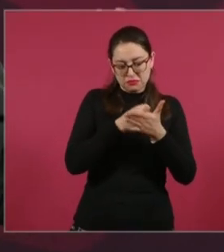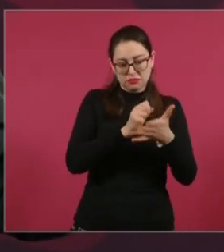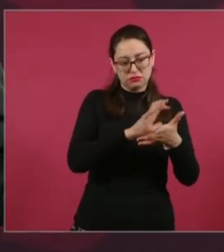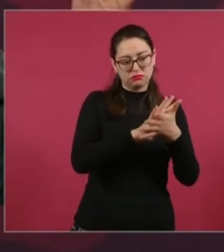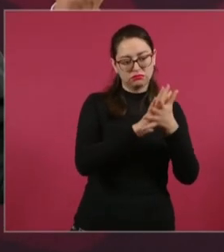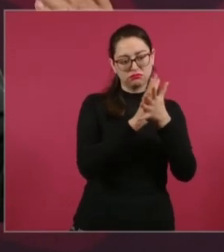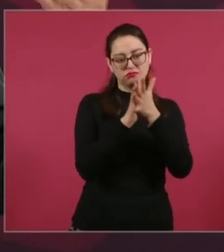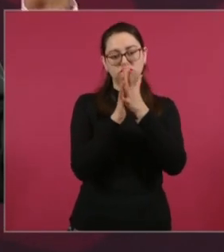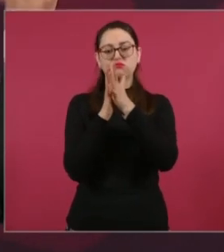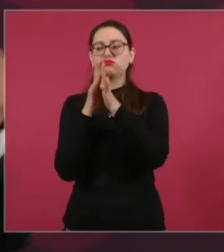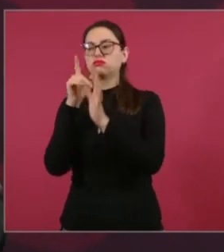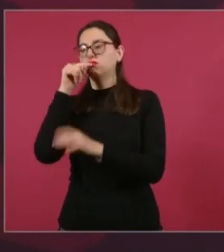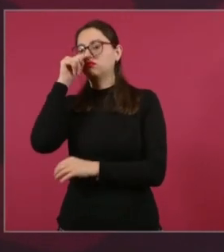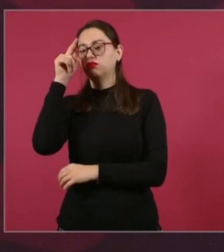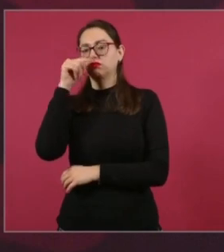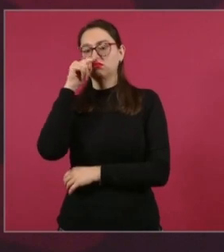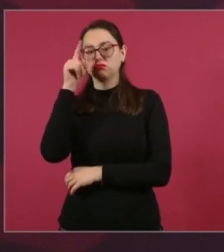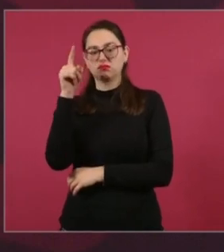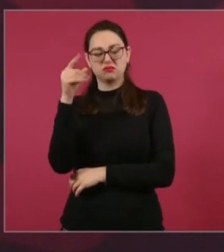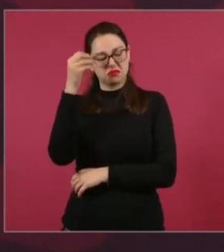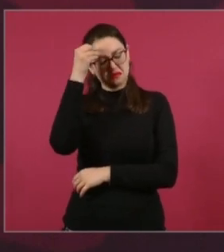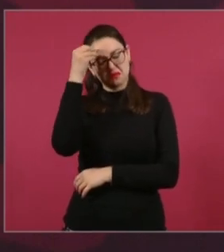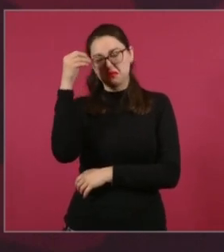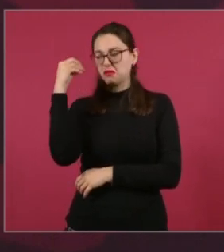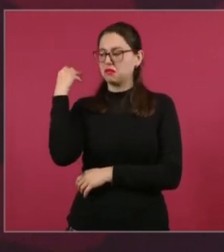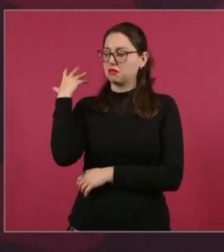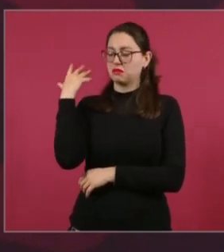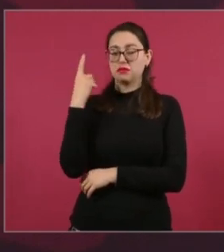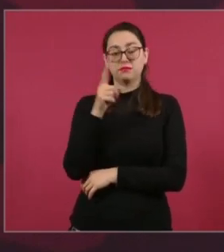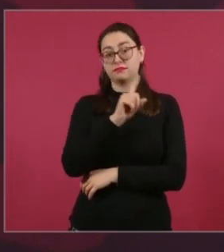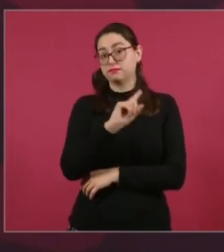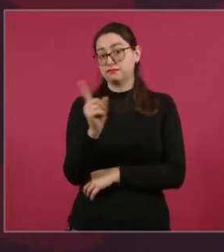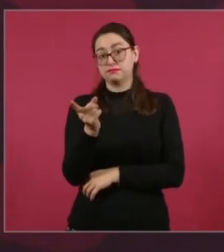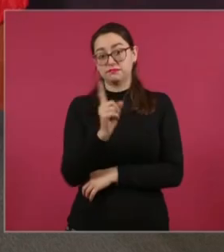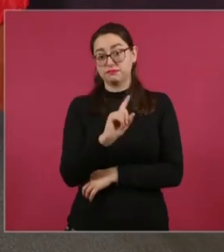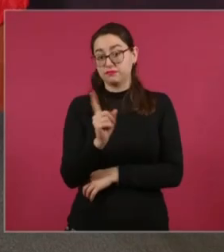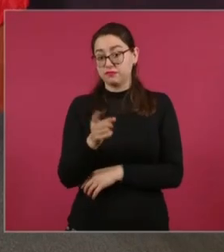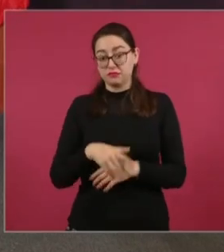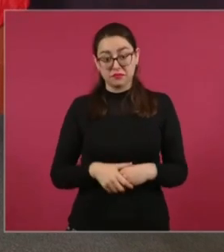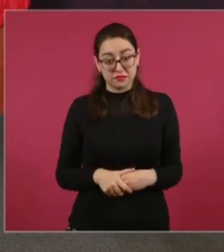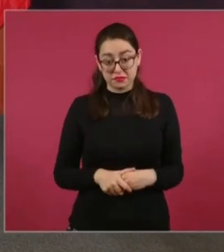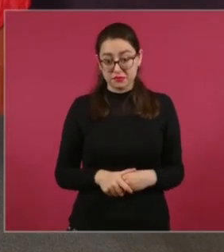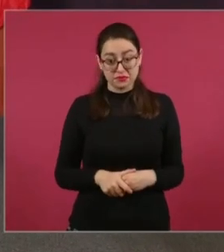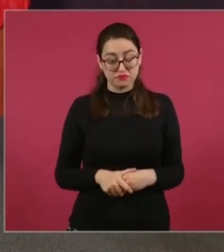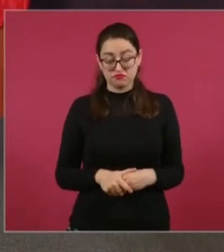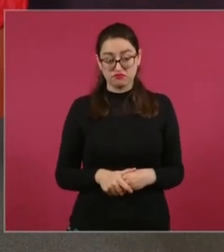y se vuelven ladinos o ladinas.